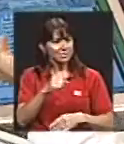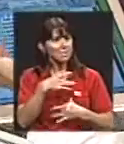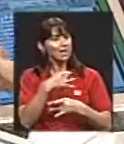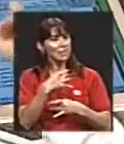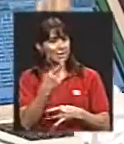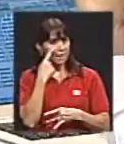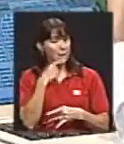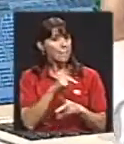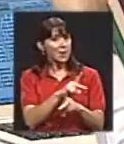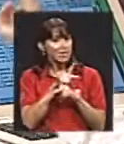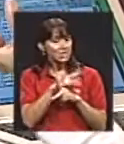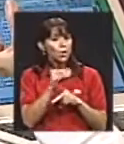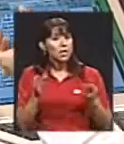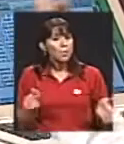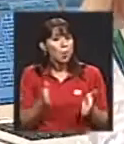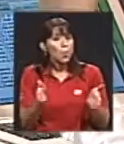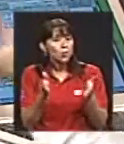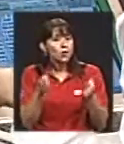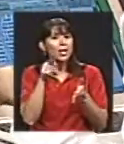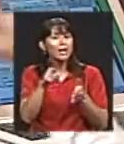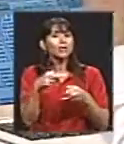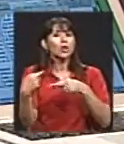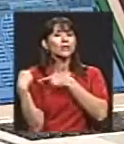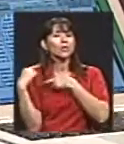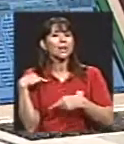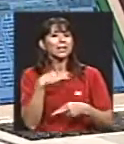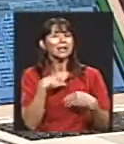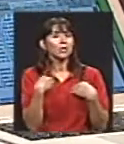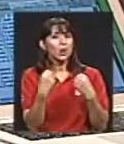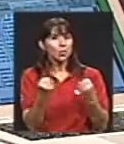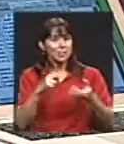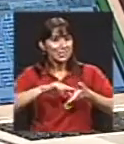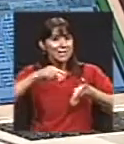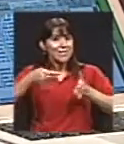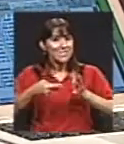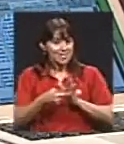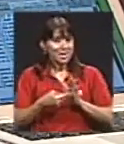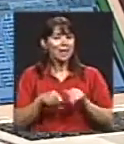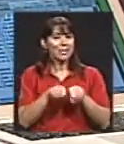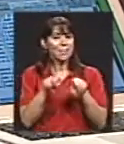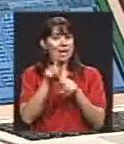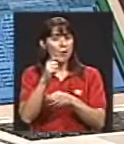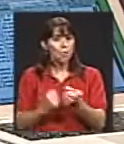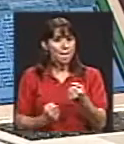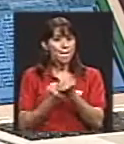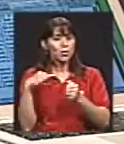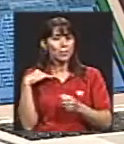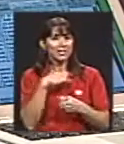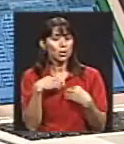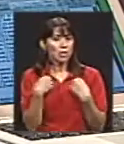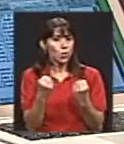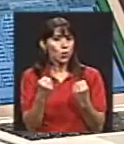años de prevención y promoción que le corresponde al ministerio de salud o sea que había había un aporte hasta el ministerio de salud que no que no